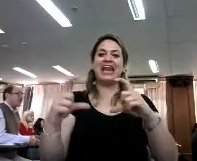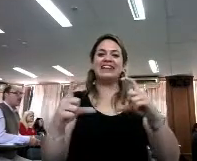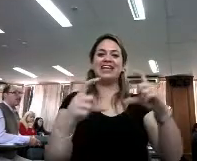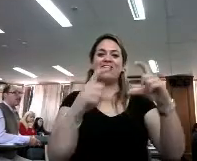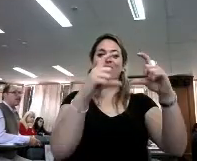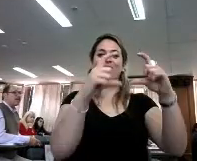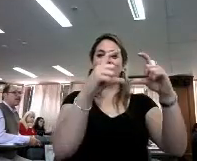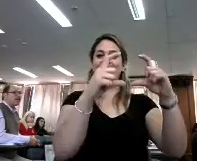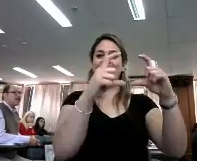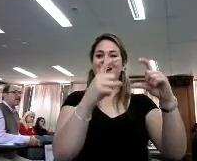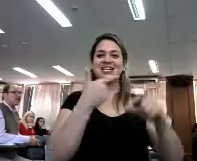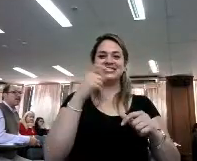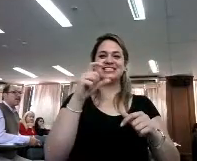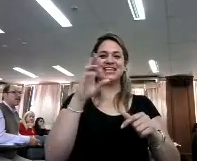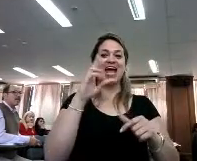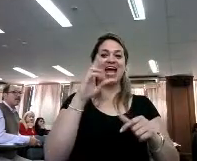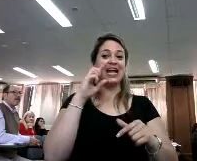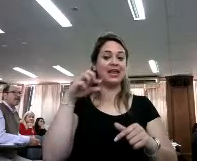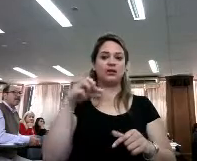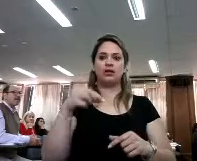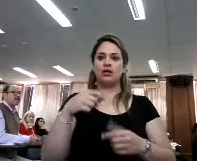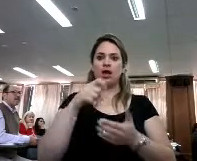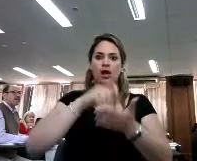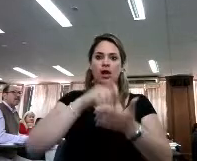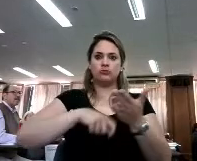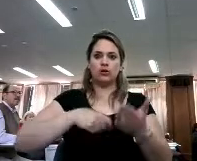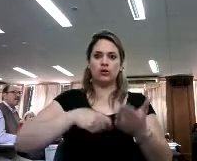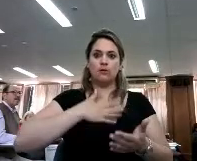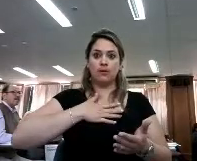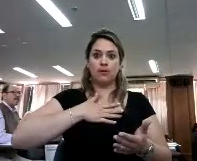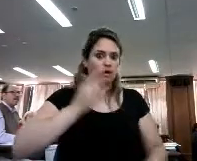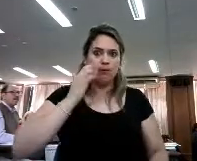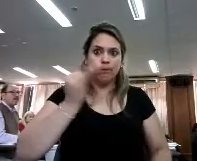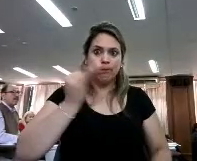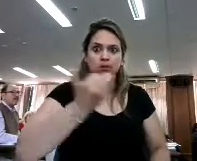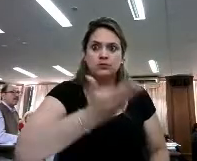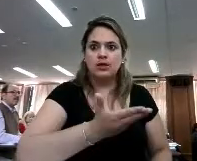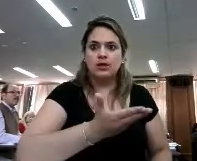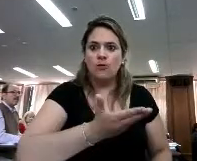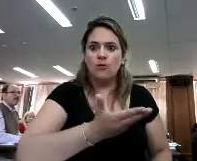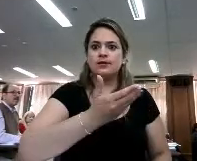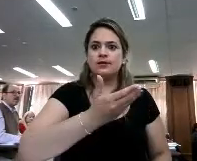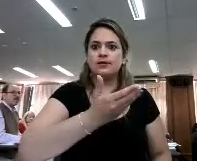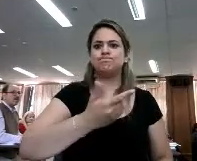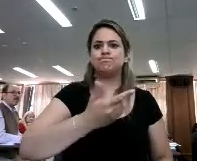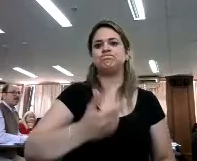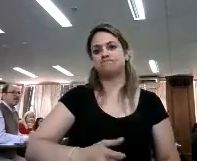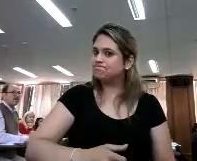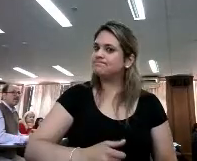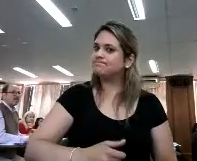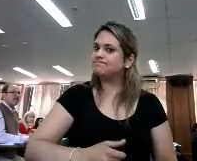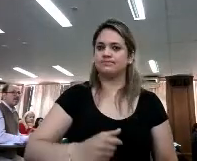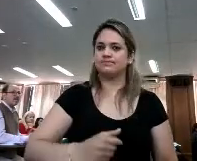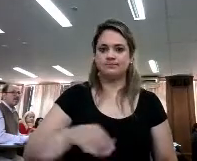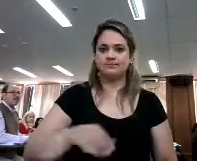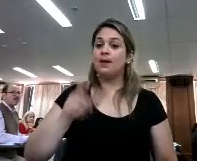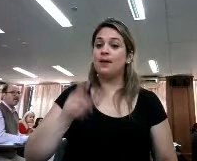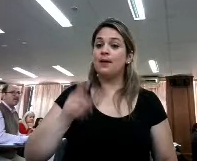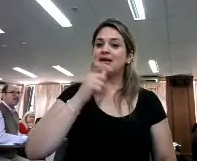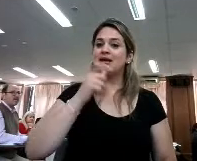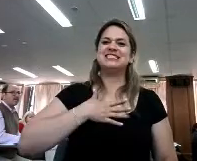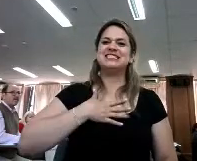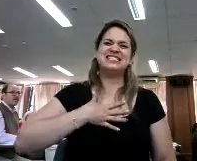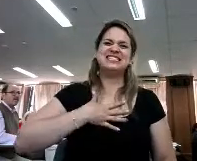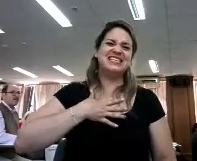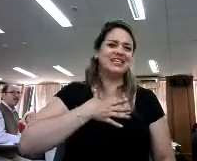Scrip, el autor original se da cuenta y en palabras de él siente casi que